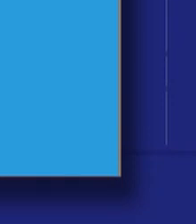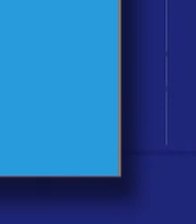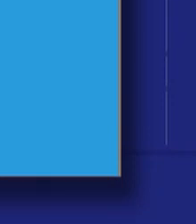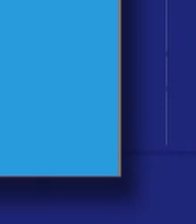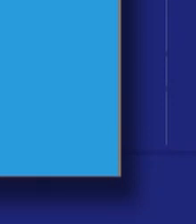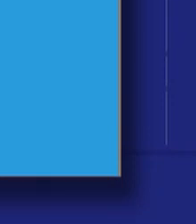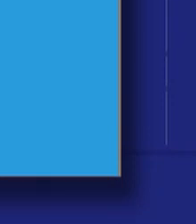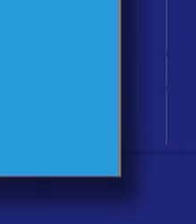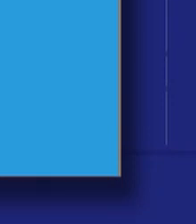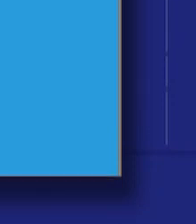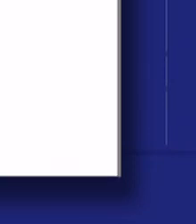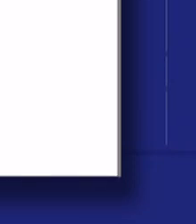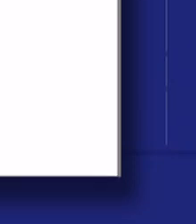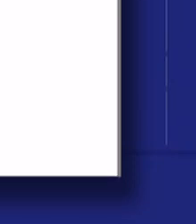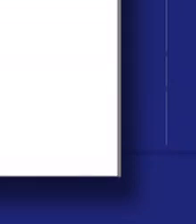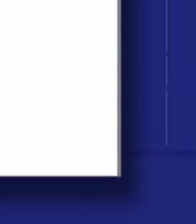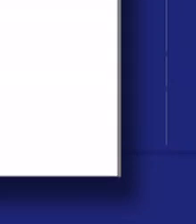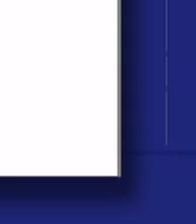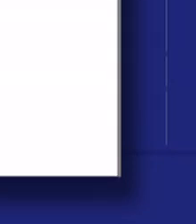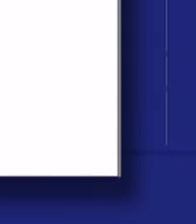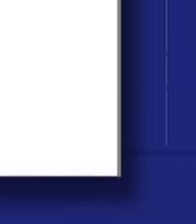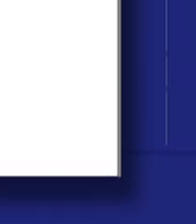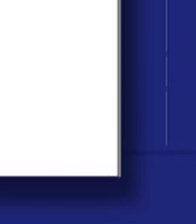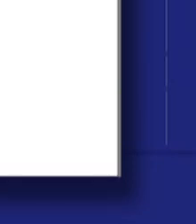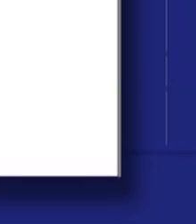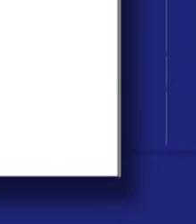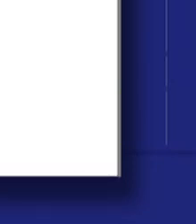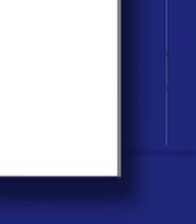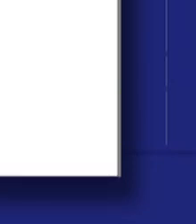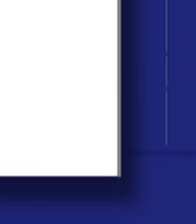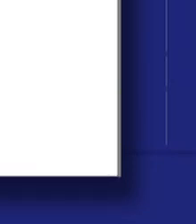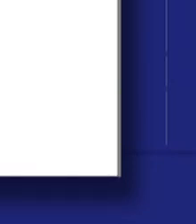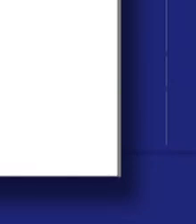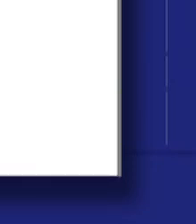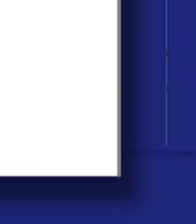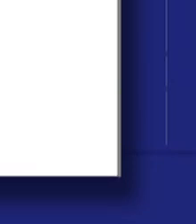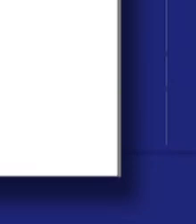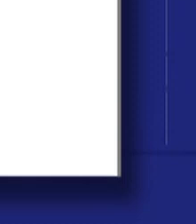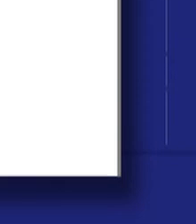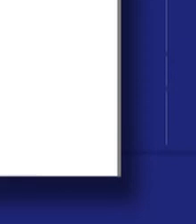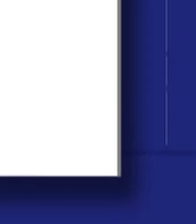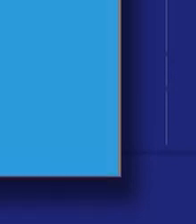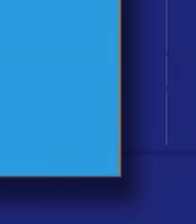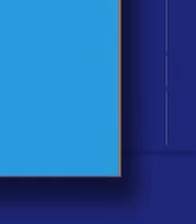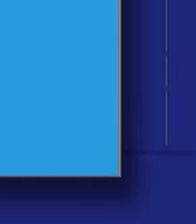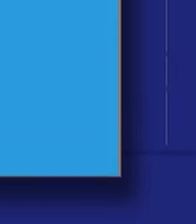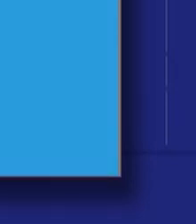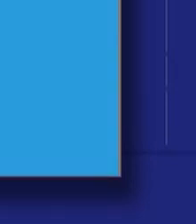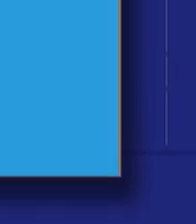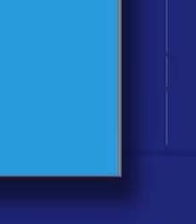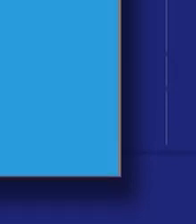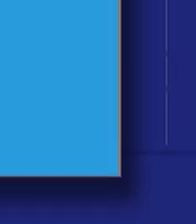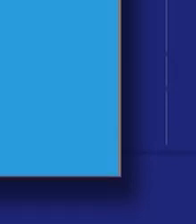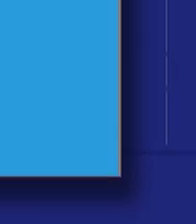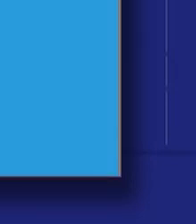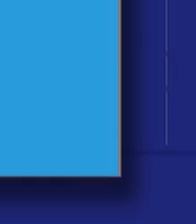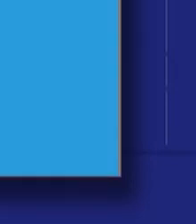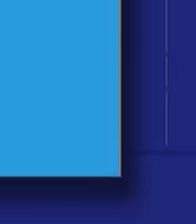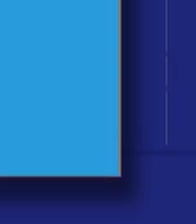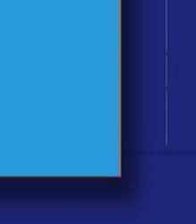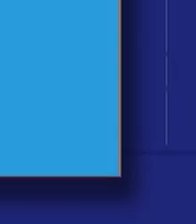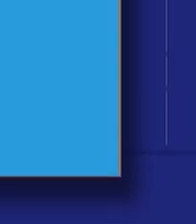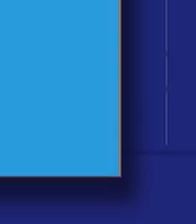factorización y porcentaje. Con Calcium puedes repasar la tabla periódica de los elementos. Contiene información